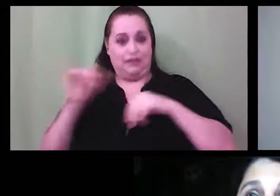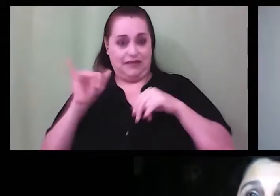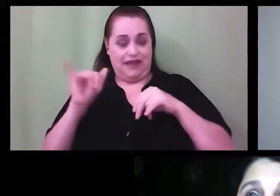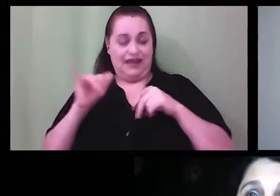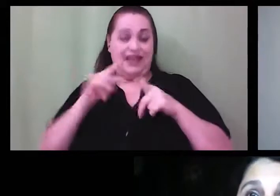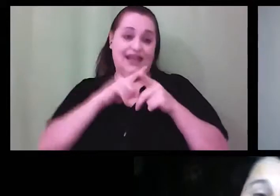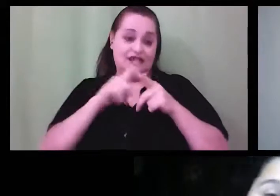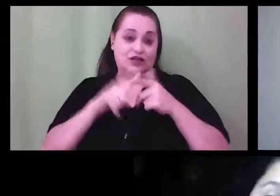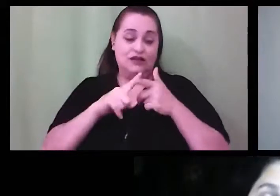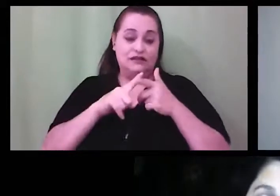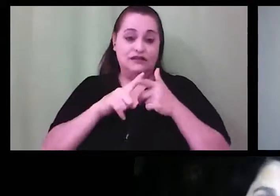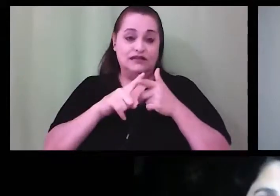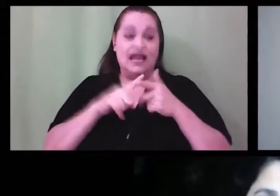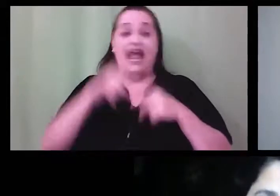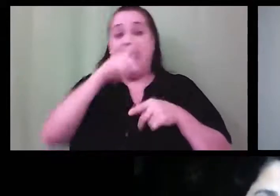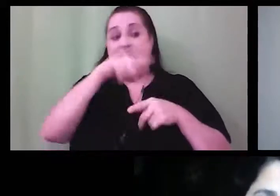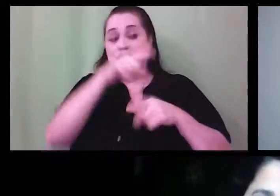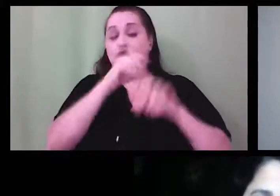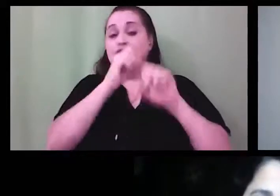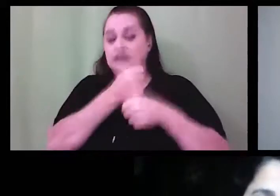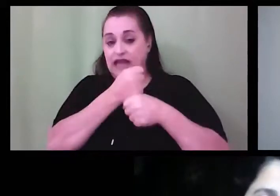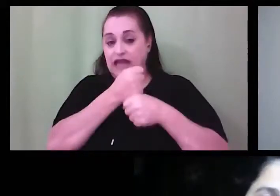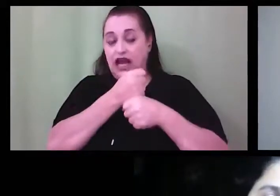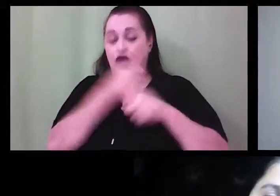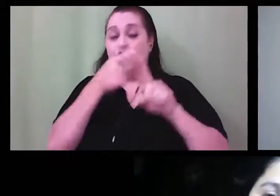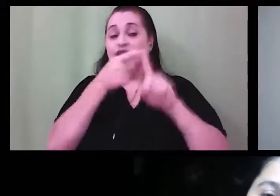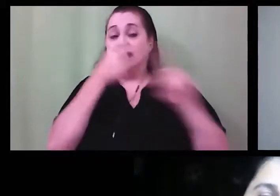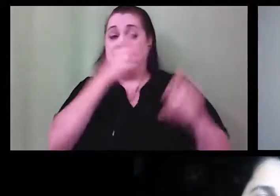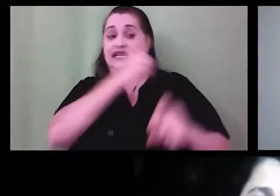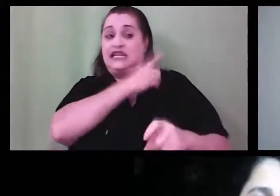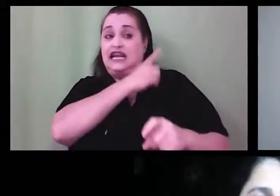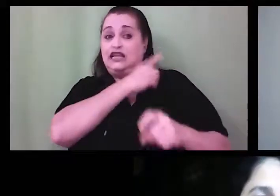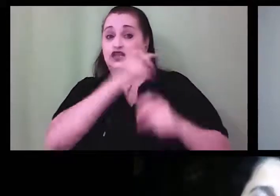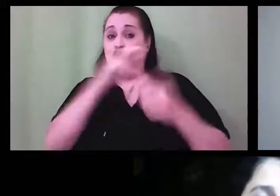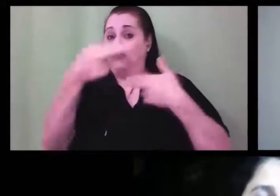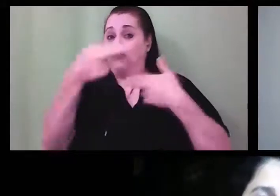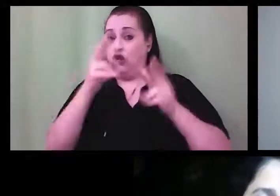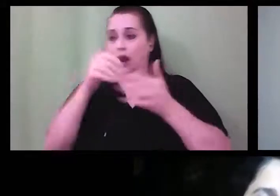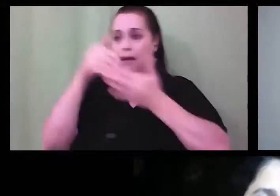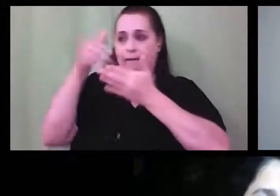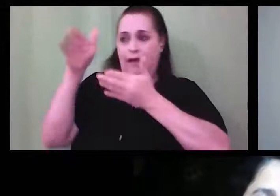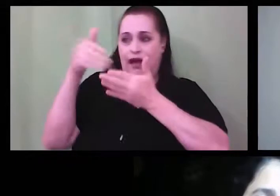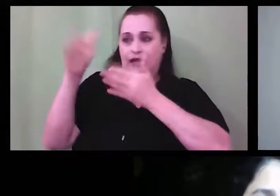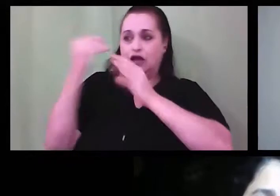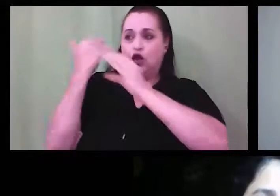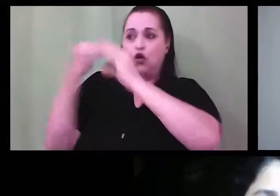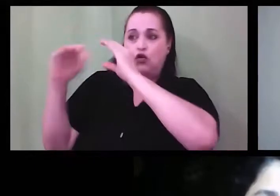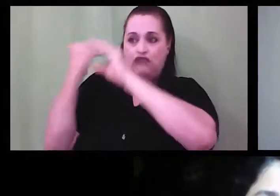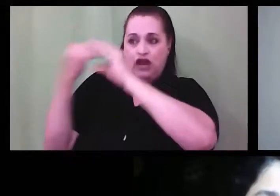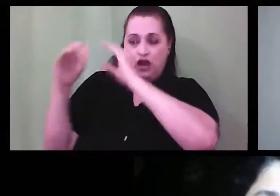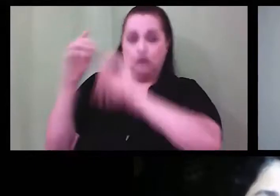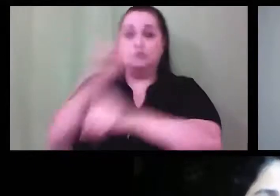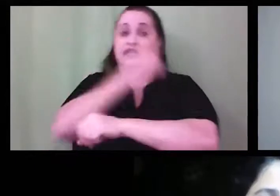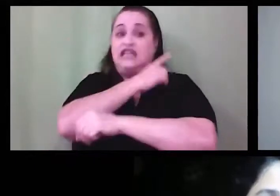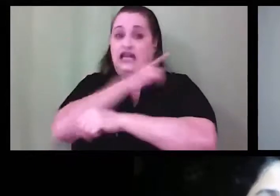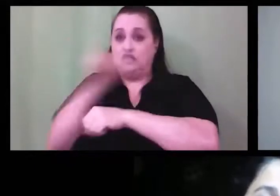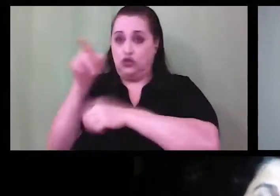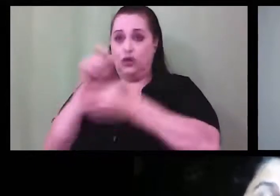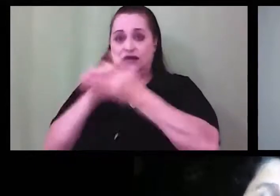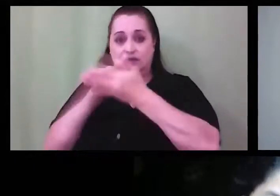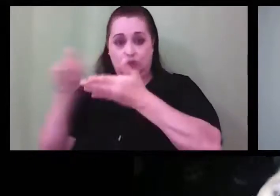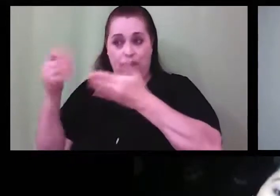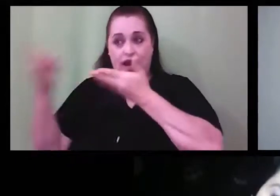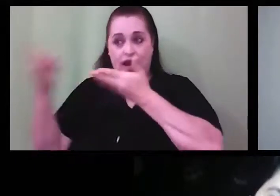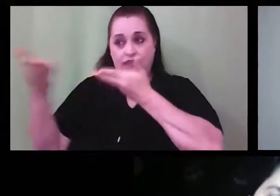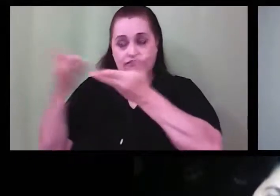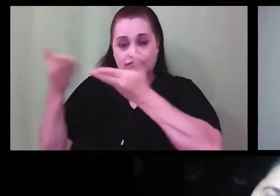Entonces, ellos hicieron desde la dirección regional, mandaron los correos, se pusieron en contacto con la dirección de la escuela